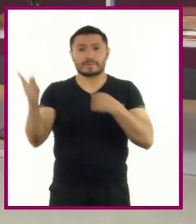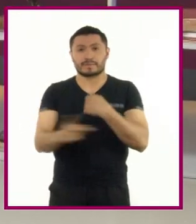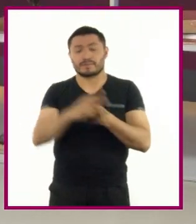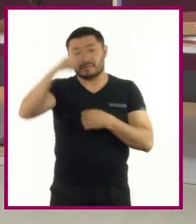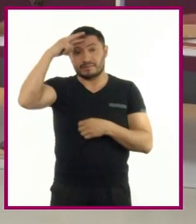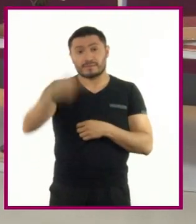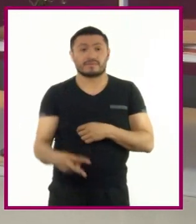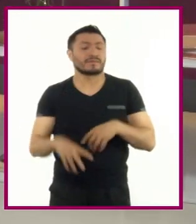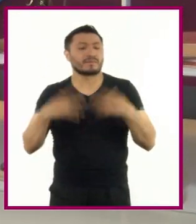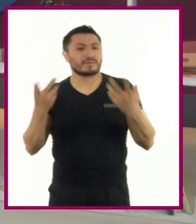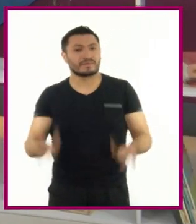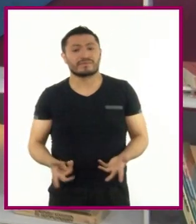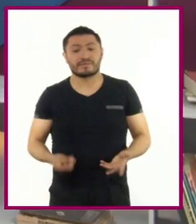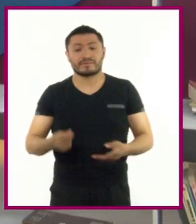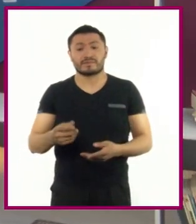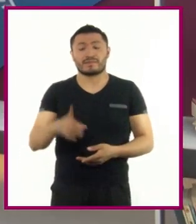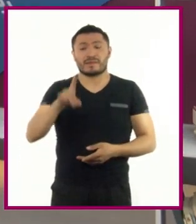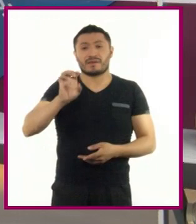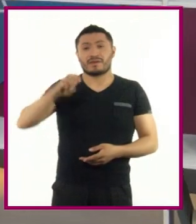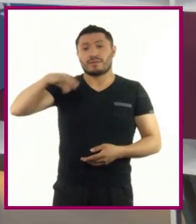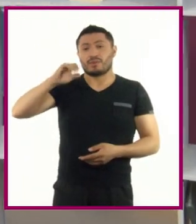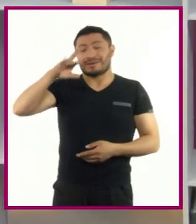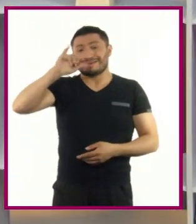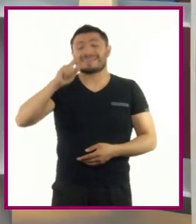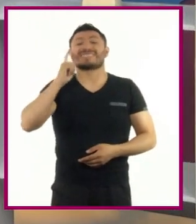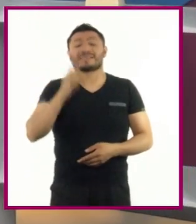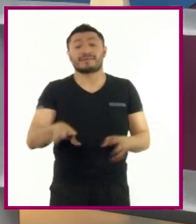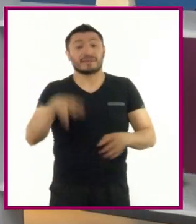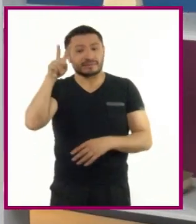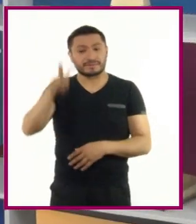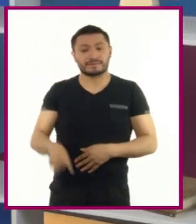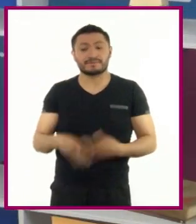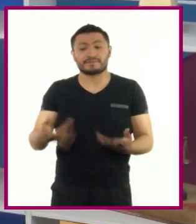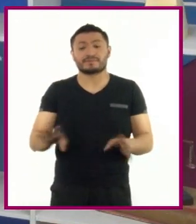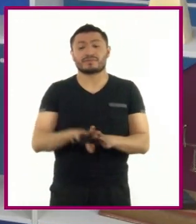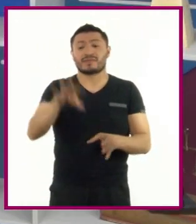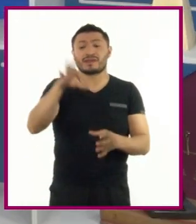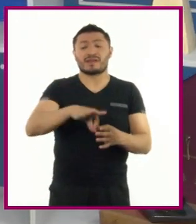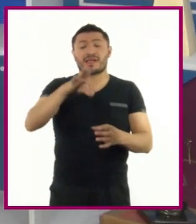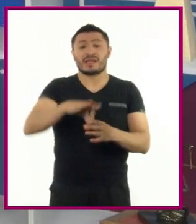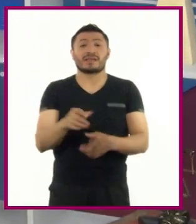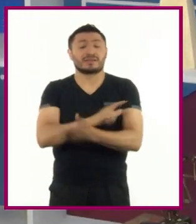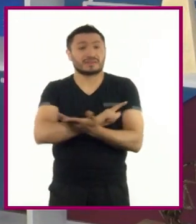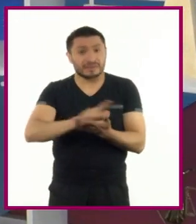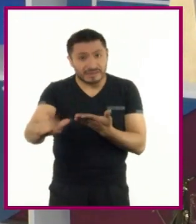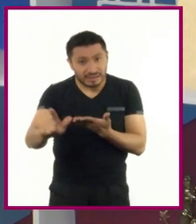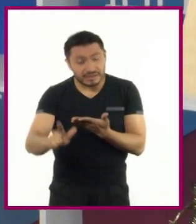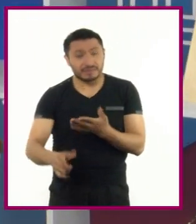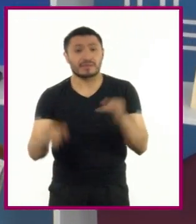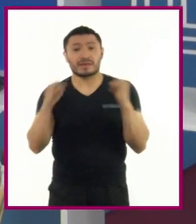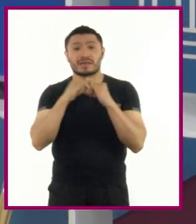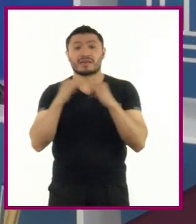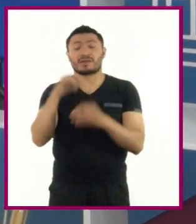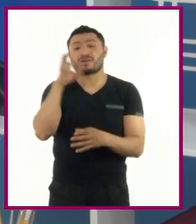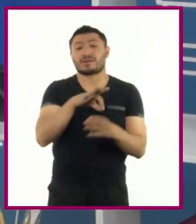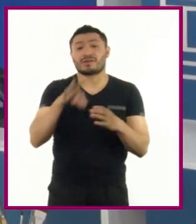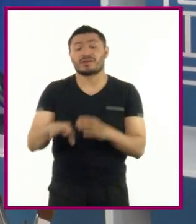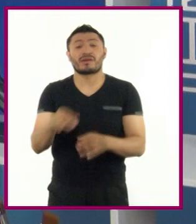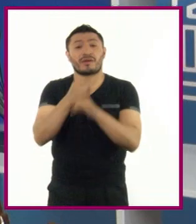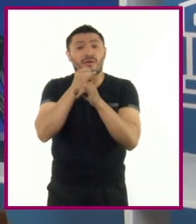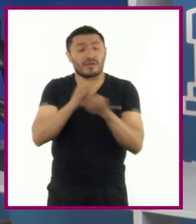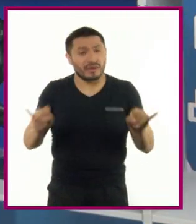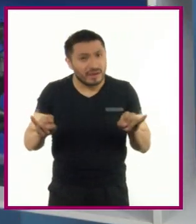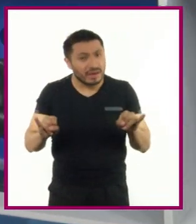México, democracia significa, ciertamente, elecciones limpias, instituciones electorales